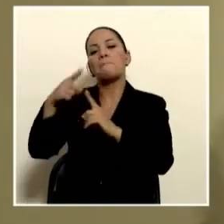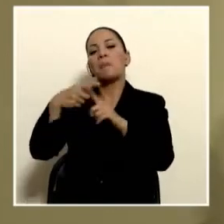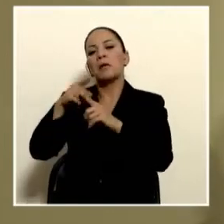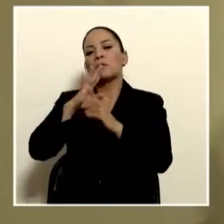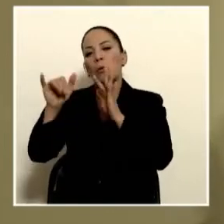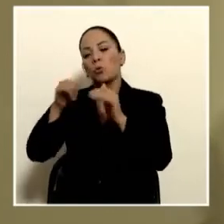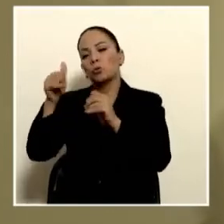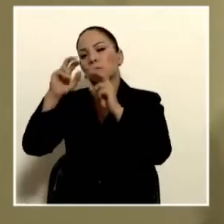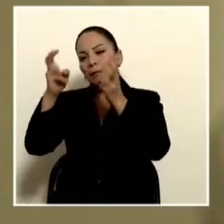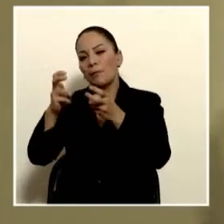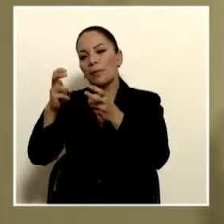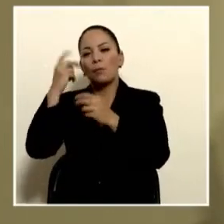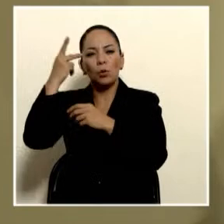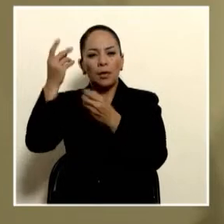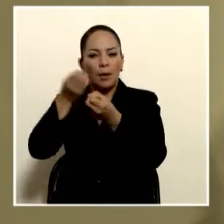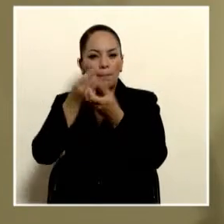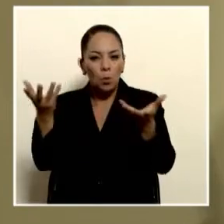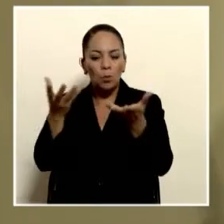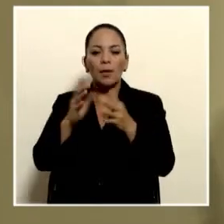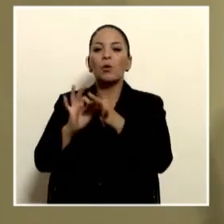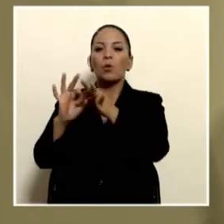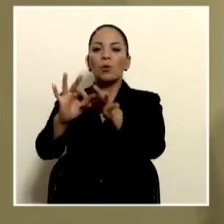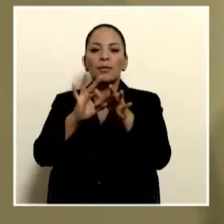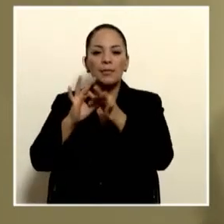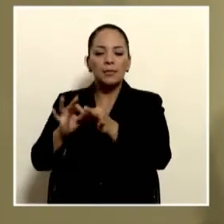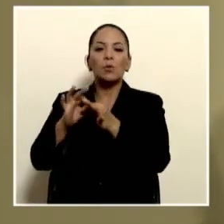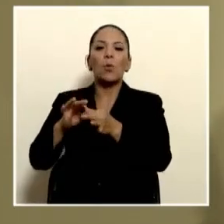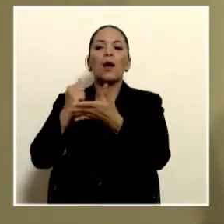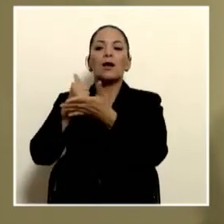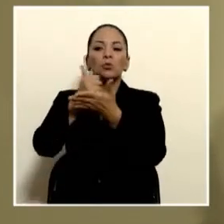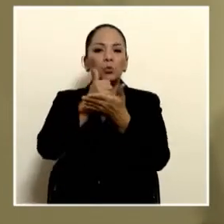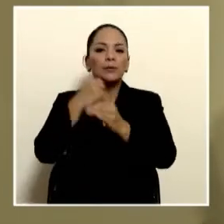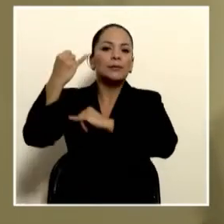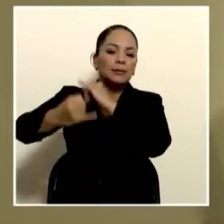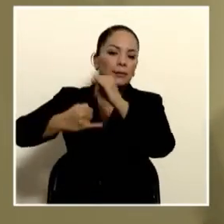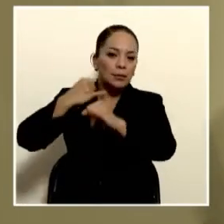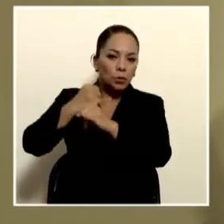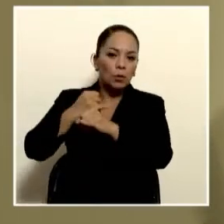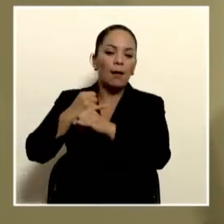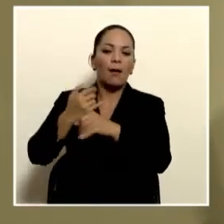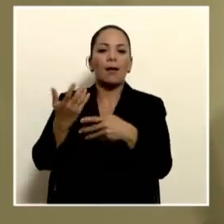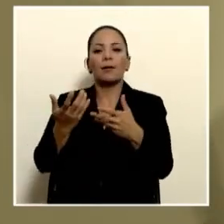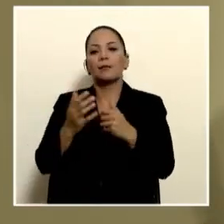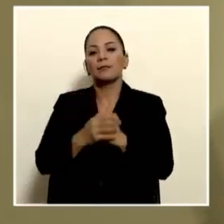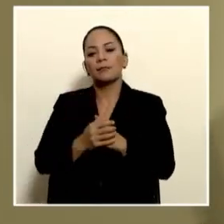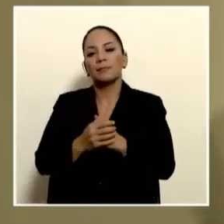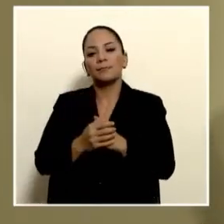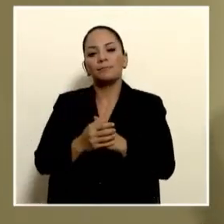pública, la coordinación con las ayudas internacionales,